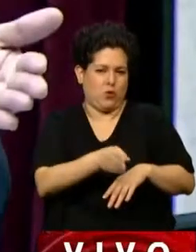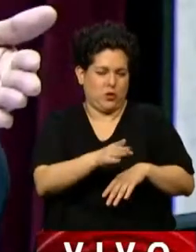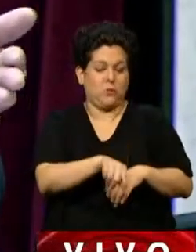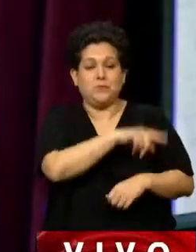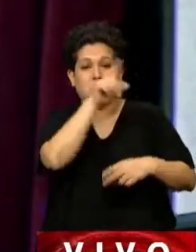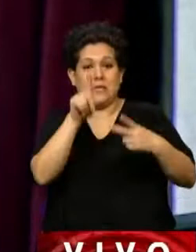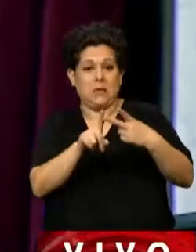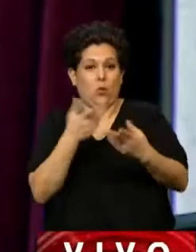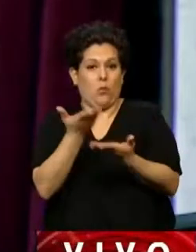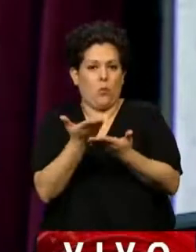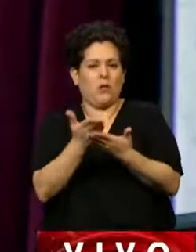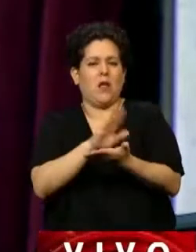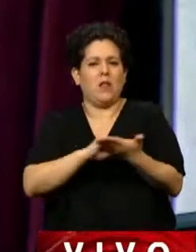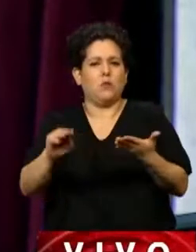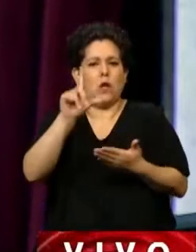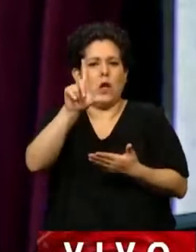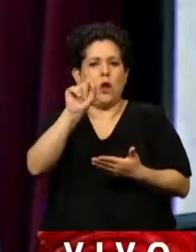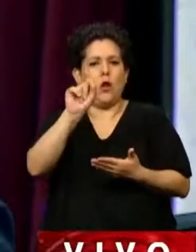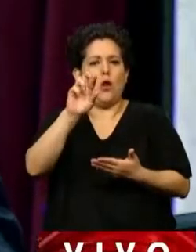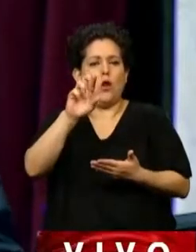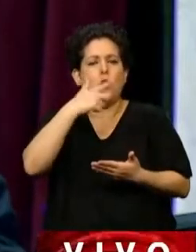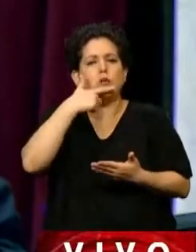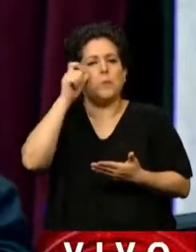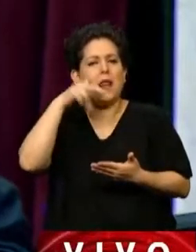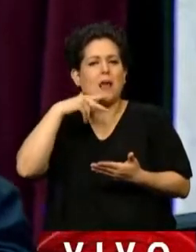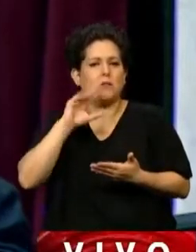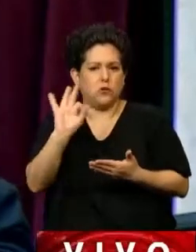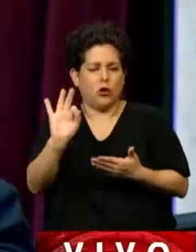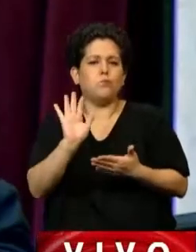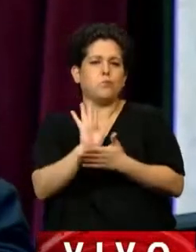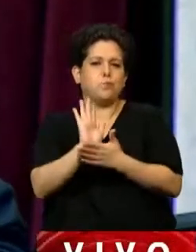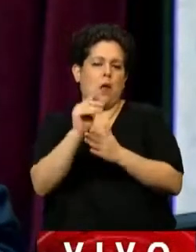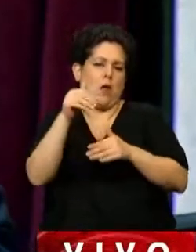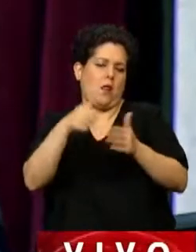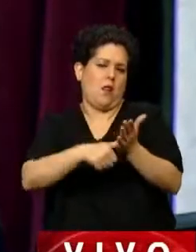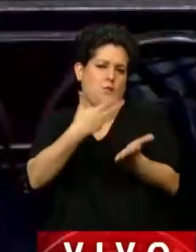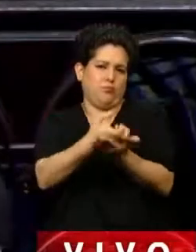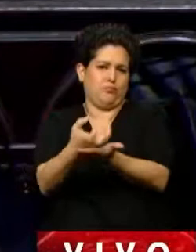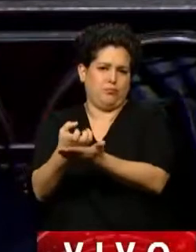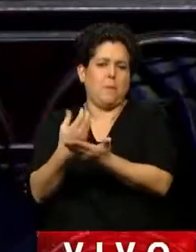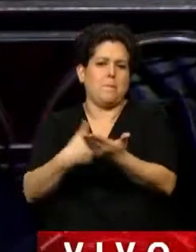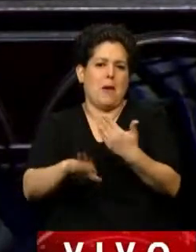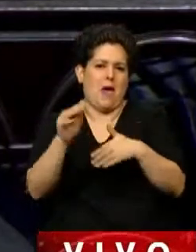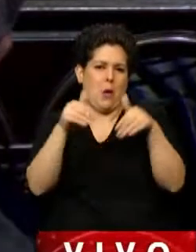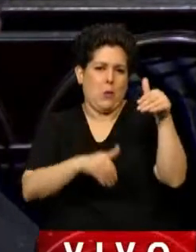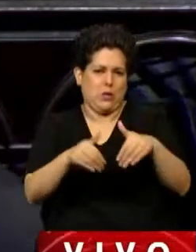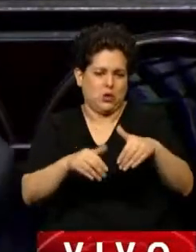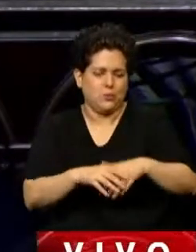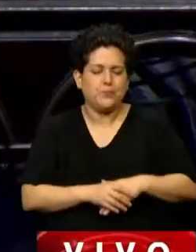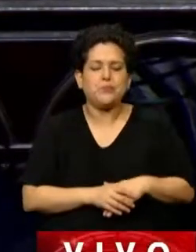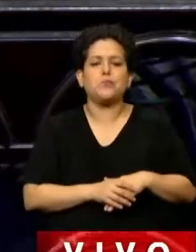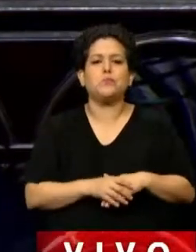hacer la diputada Los Penato, es nominal. ¿Está claro? Gracias, diputado Martínez. En uso de la